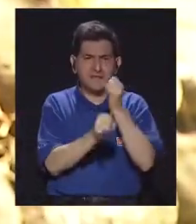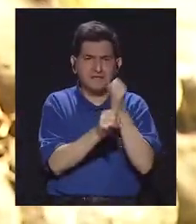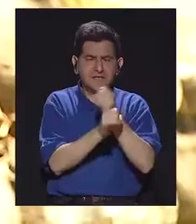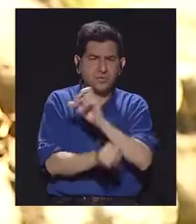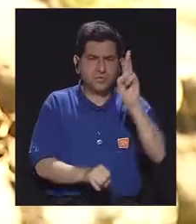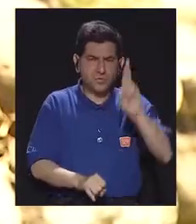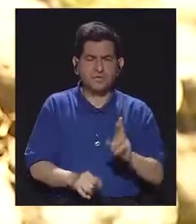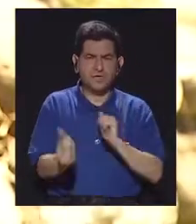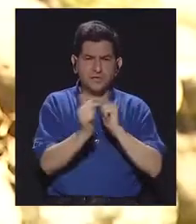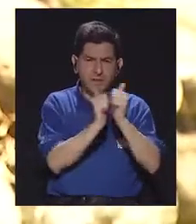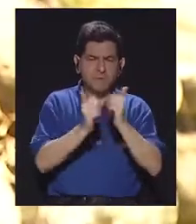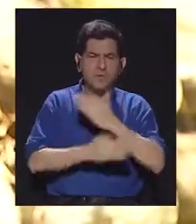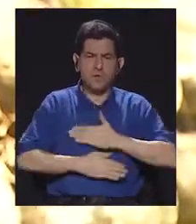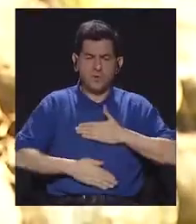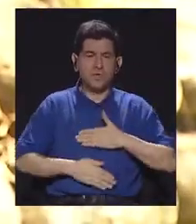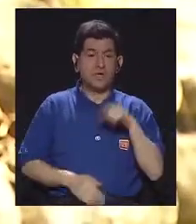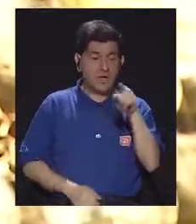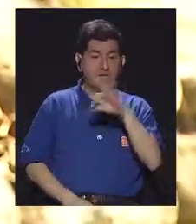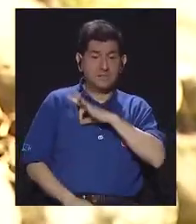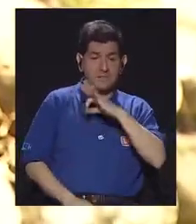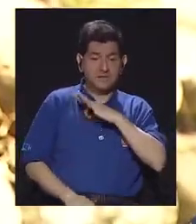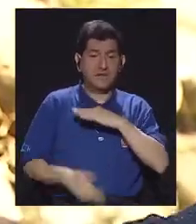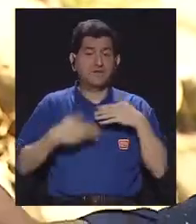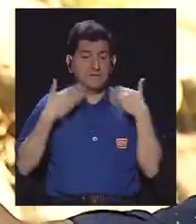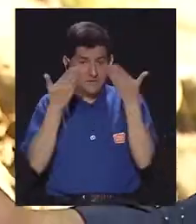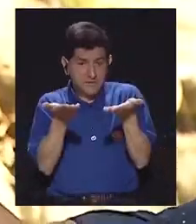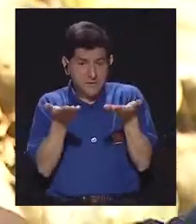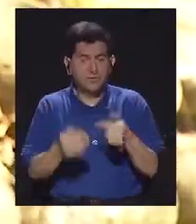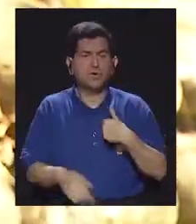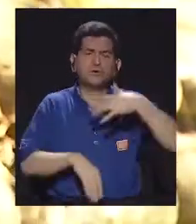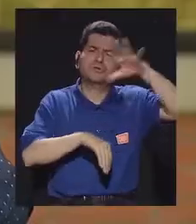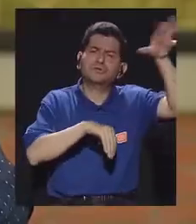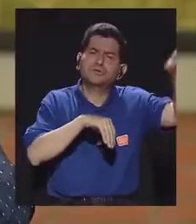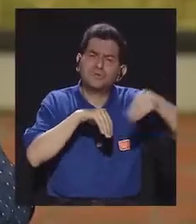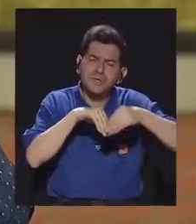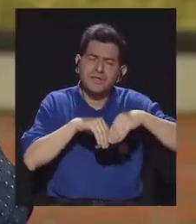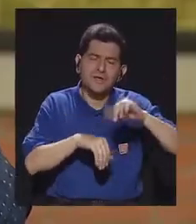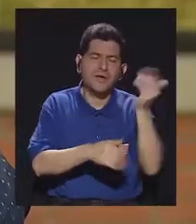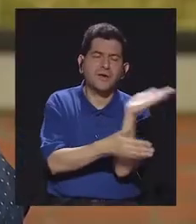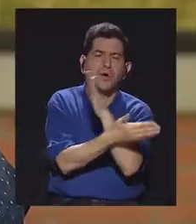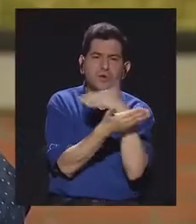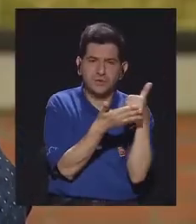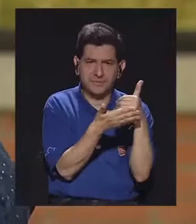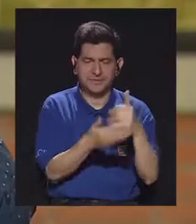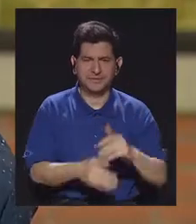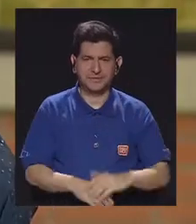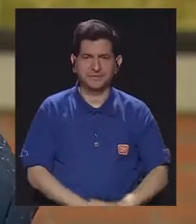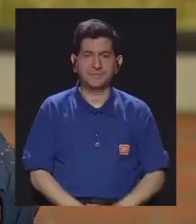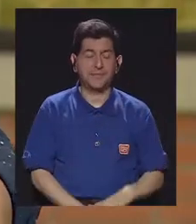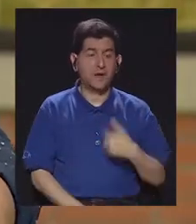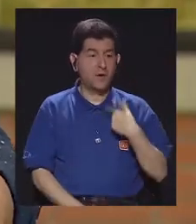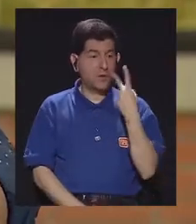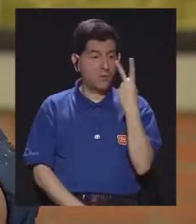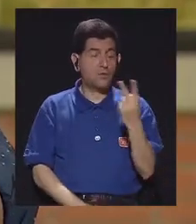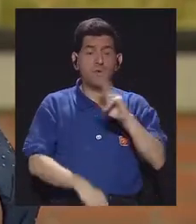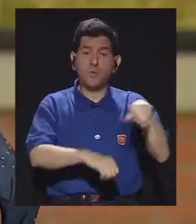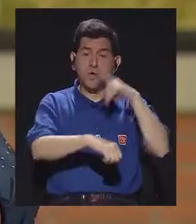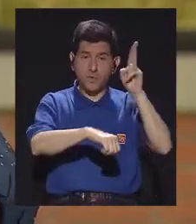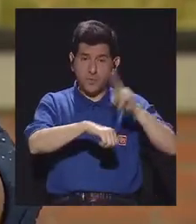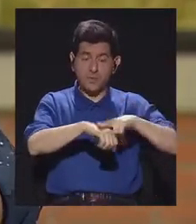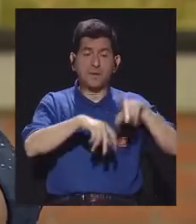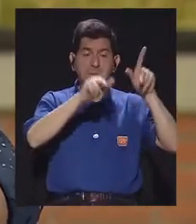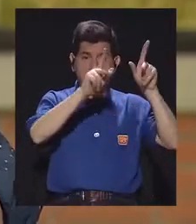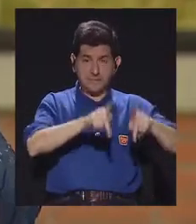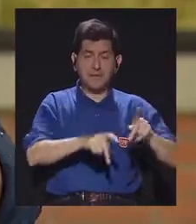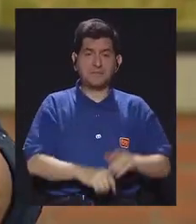va trabajando también para que nosotros podamos obtener estos beneficios. E incluso yo agregaría otra parte, y es que uno ve muy